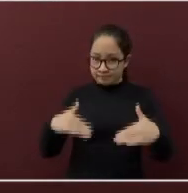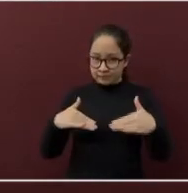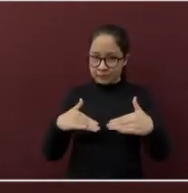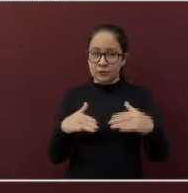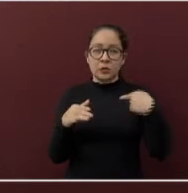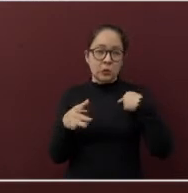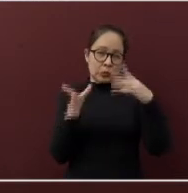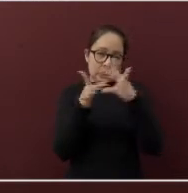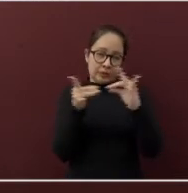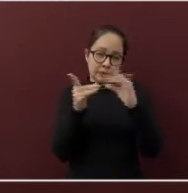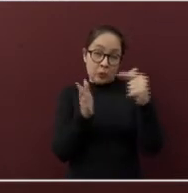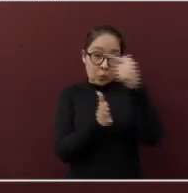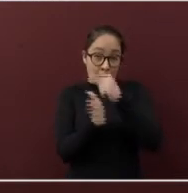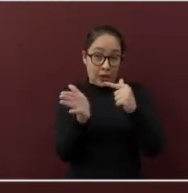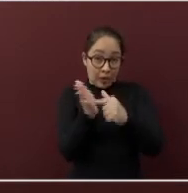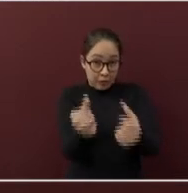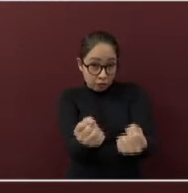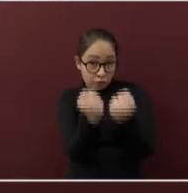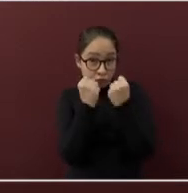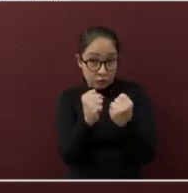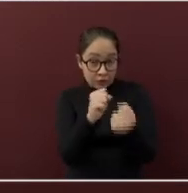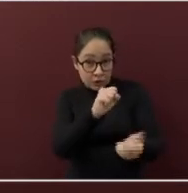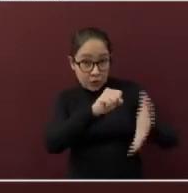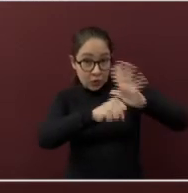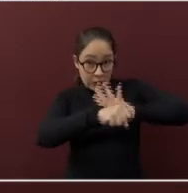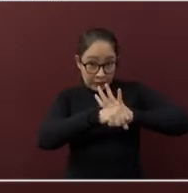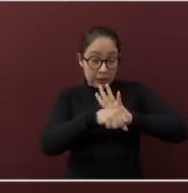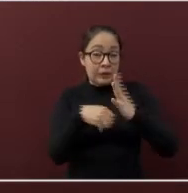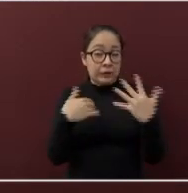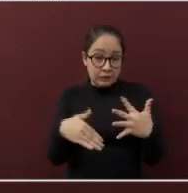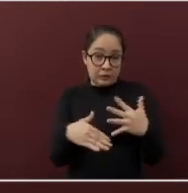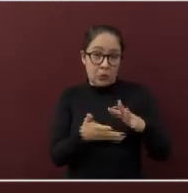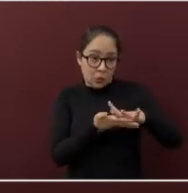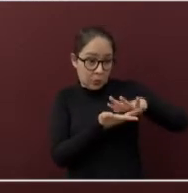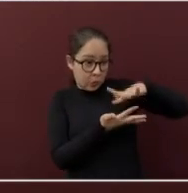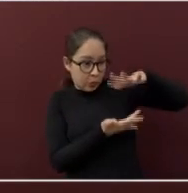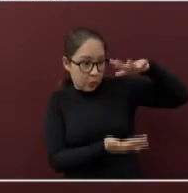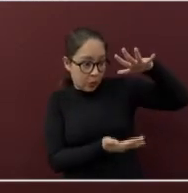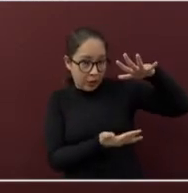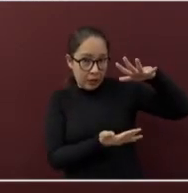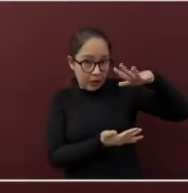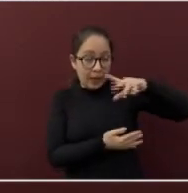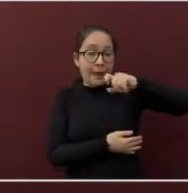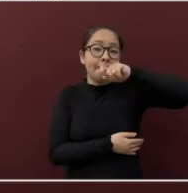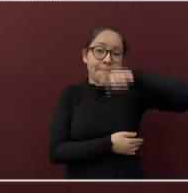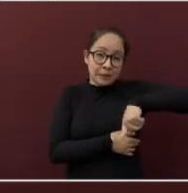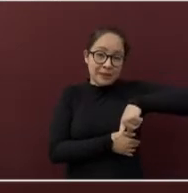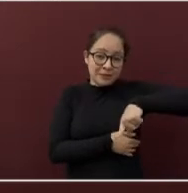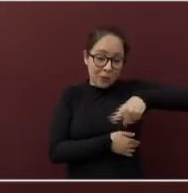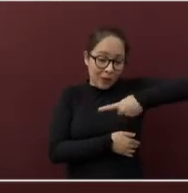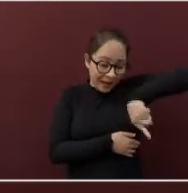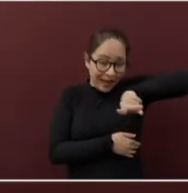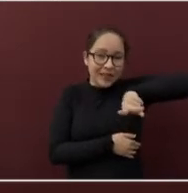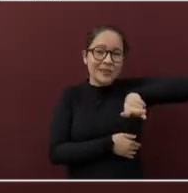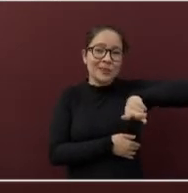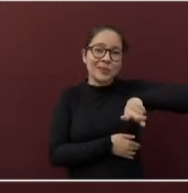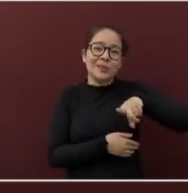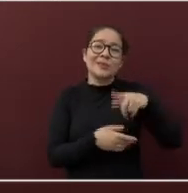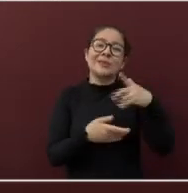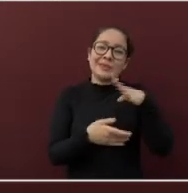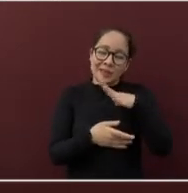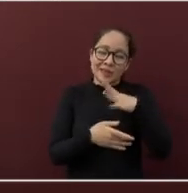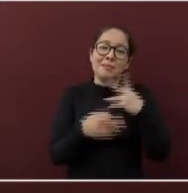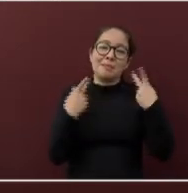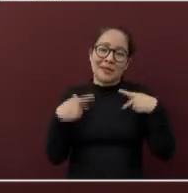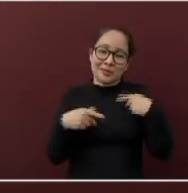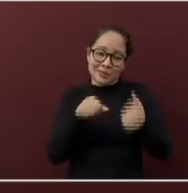municipios que presentan la mayor frecuencia de casos positivos acumulados y además son los que registran pacientes con la enfermedad